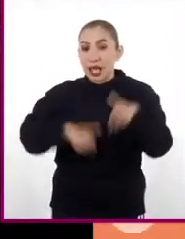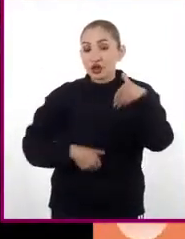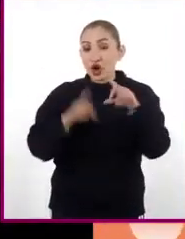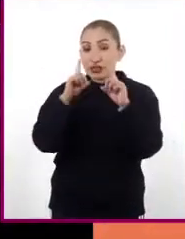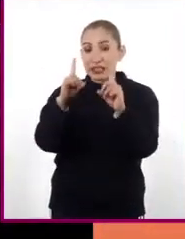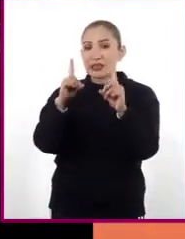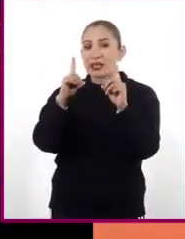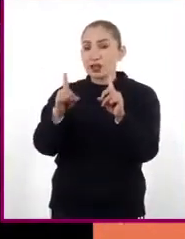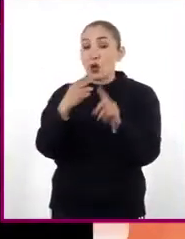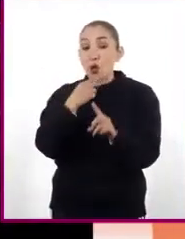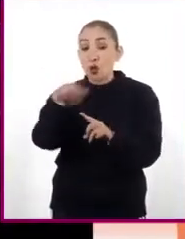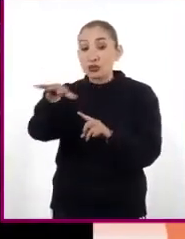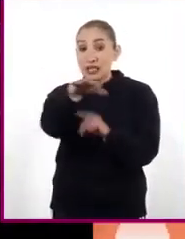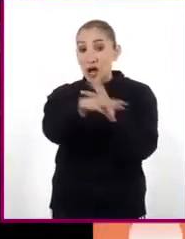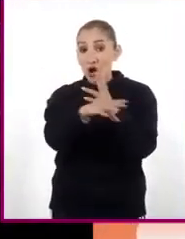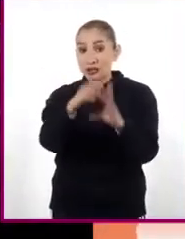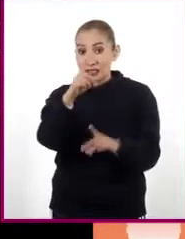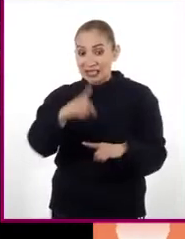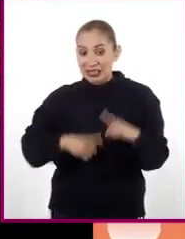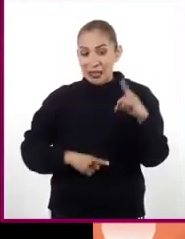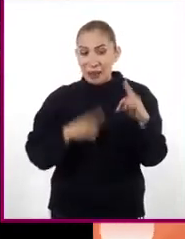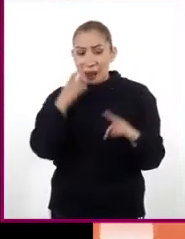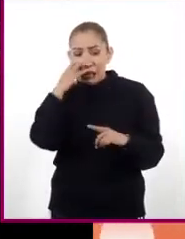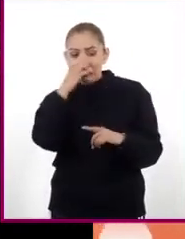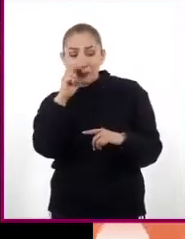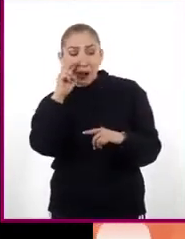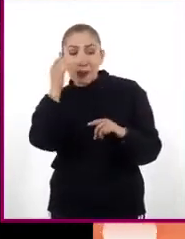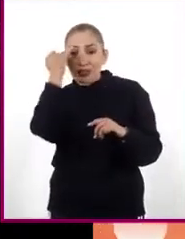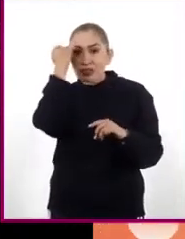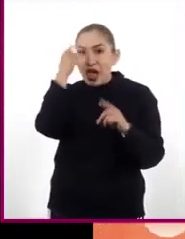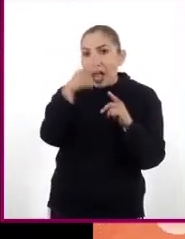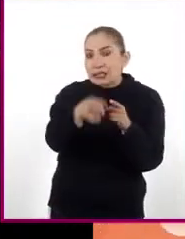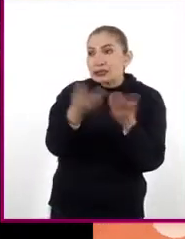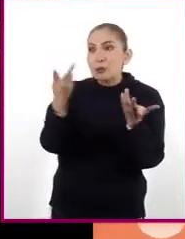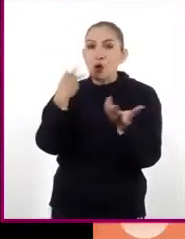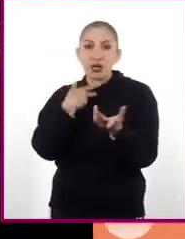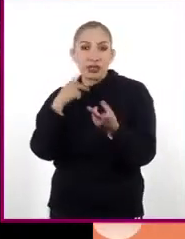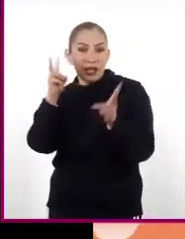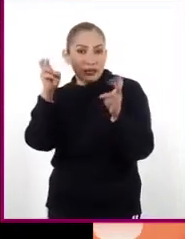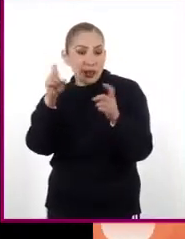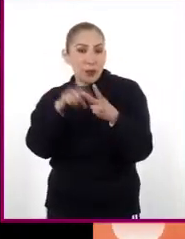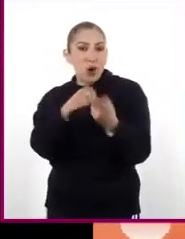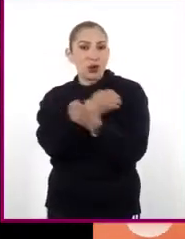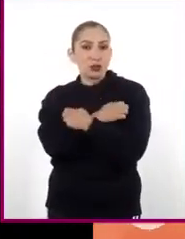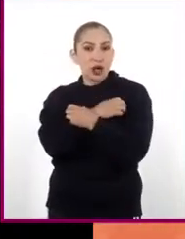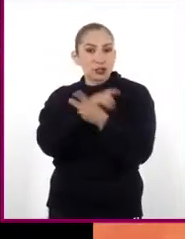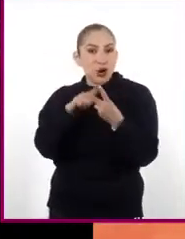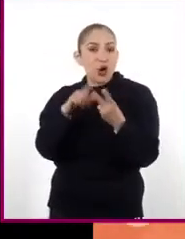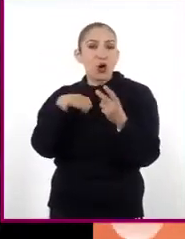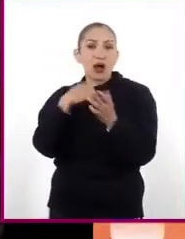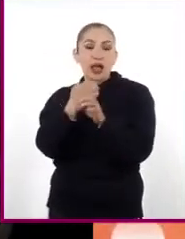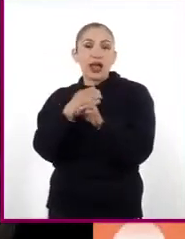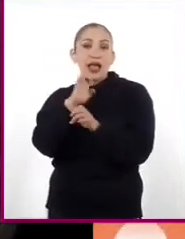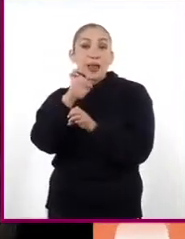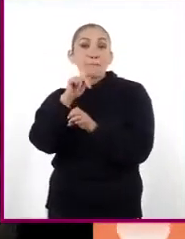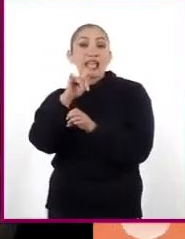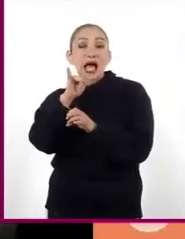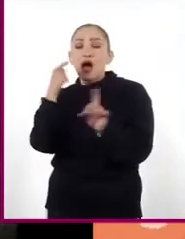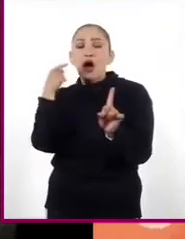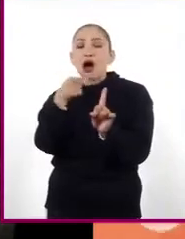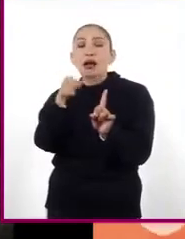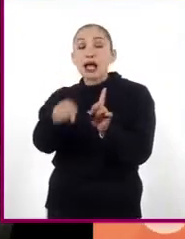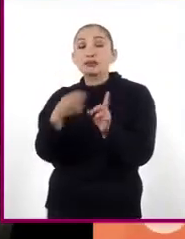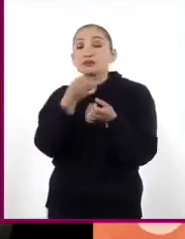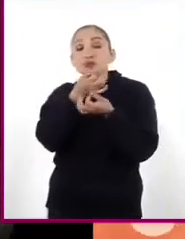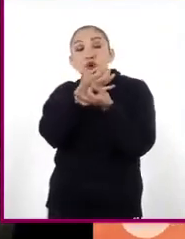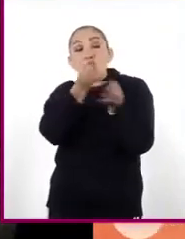teatro didáctico utiliza elementos dramáticos para compartir ideas de índole política, educativa o ética, ya que su objetivo